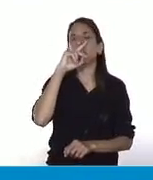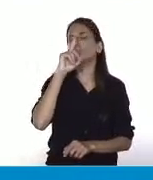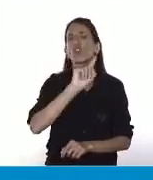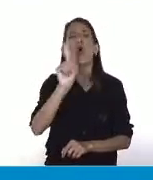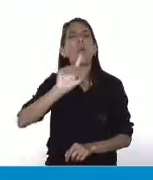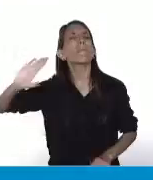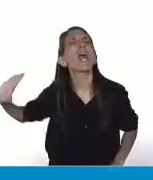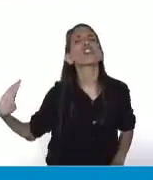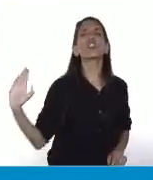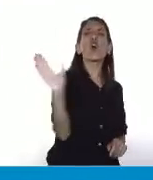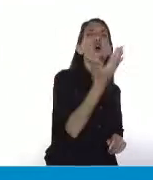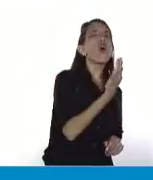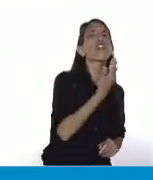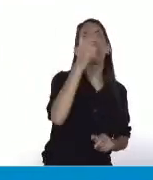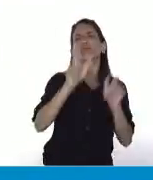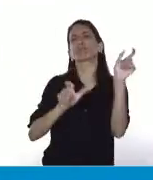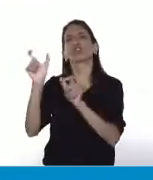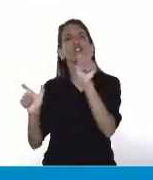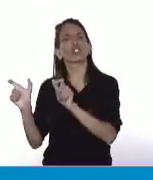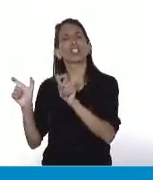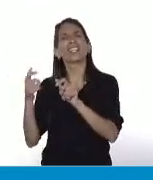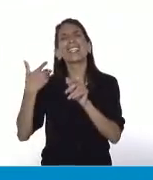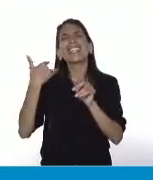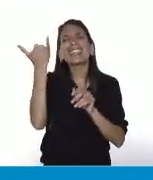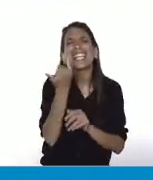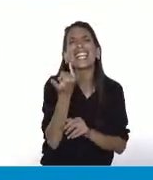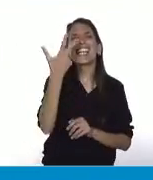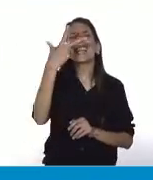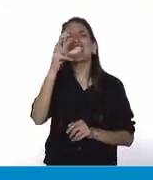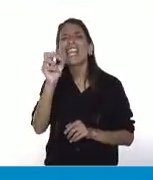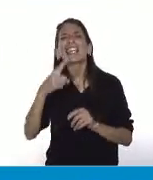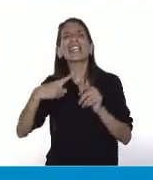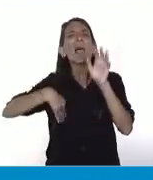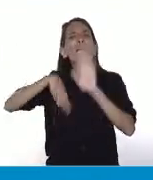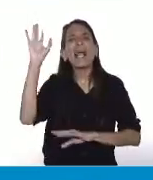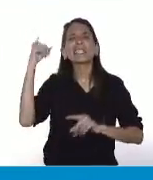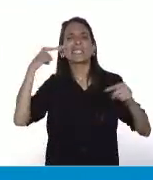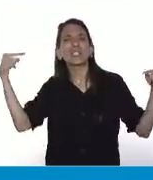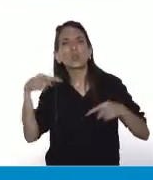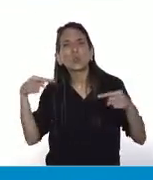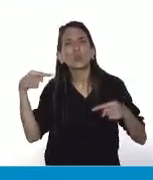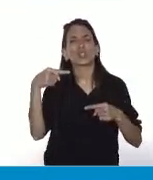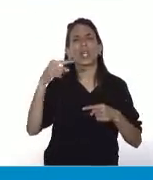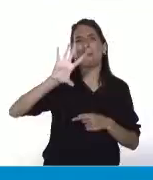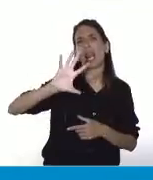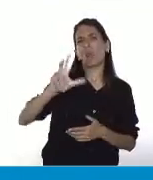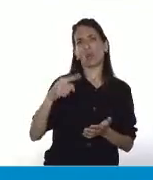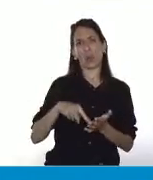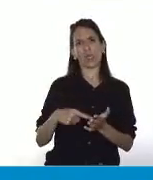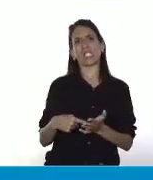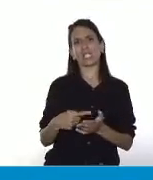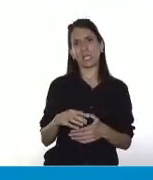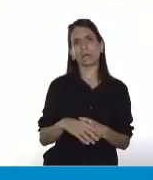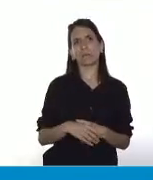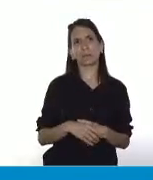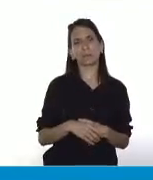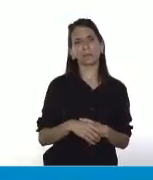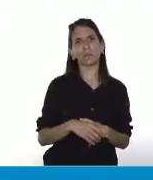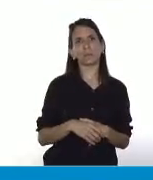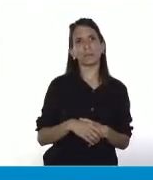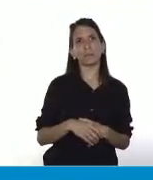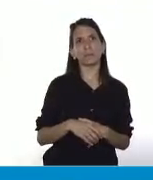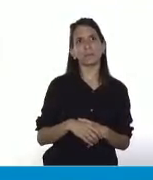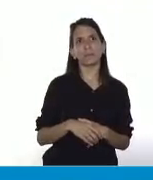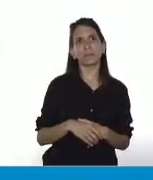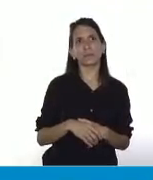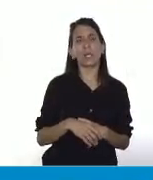edificios públicos provinciales. Entonces, estamos hablando de algo que va a ser para el